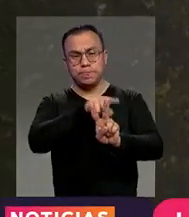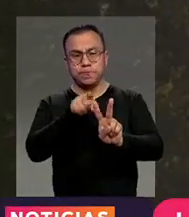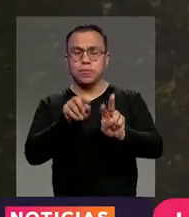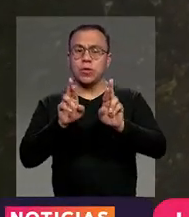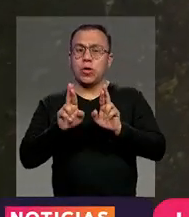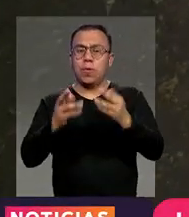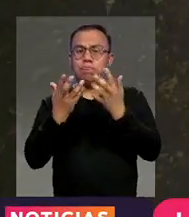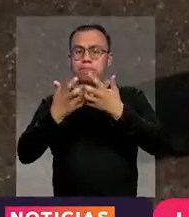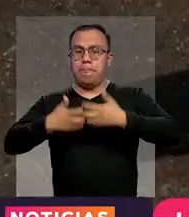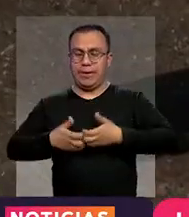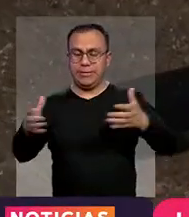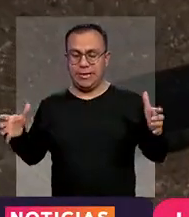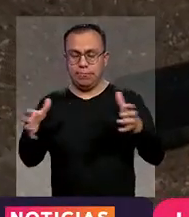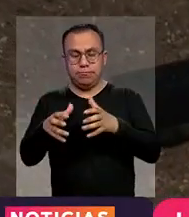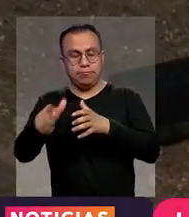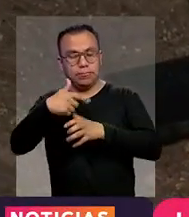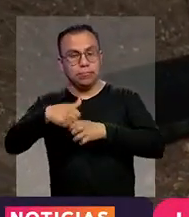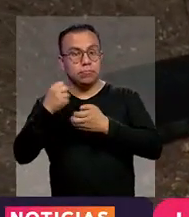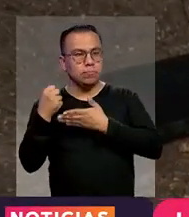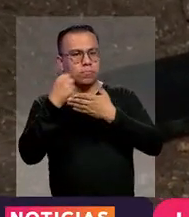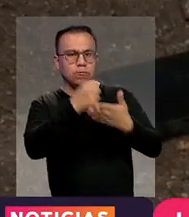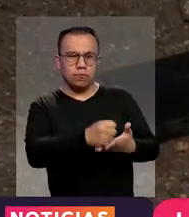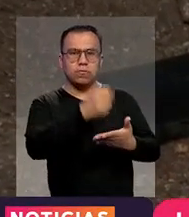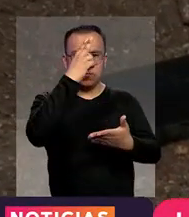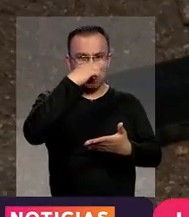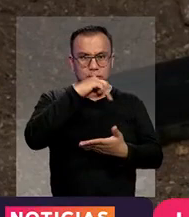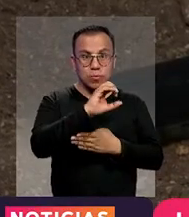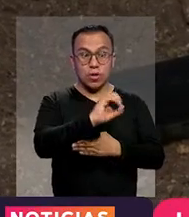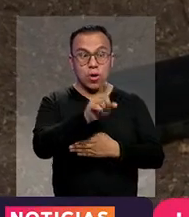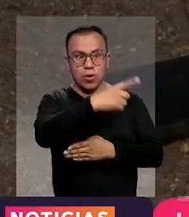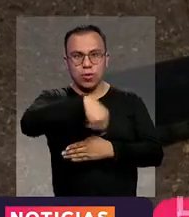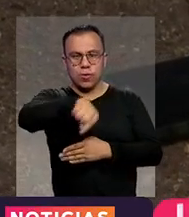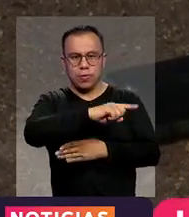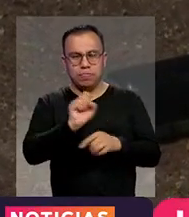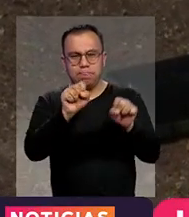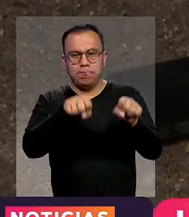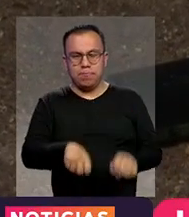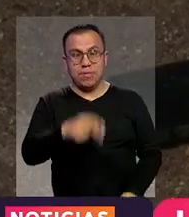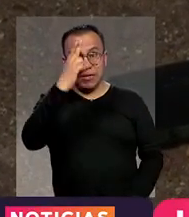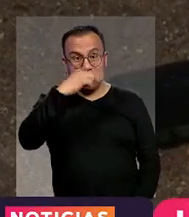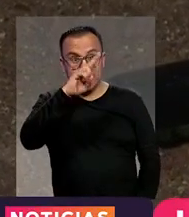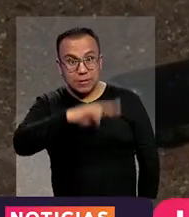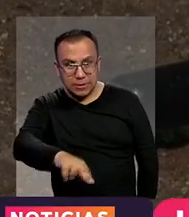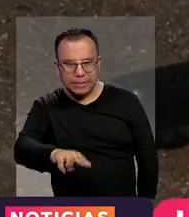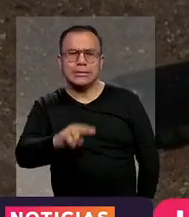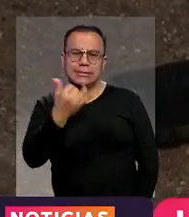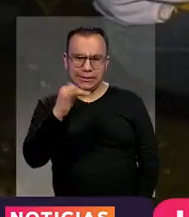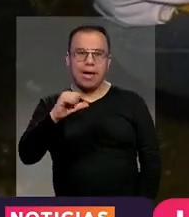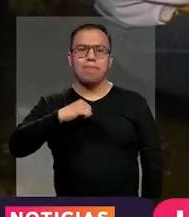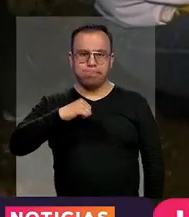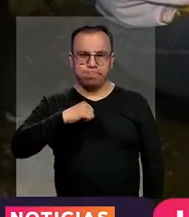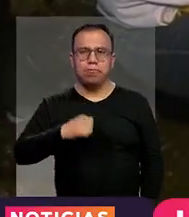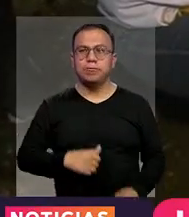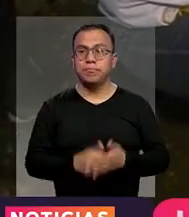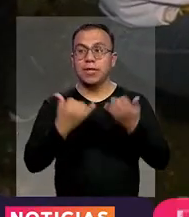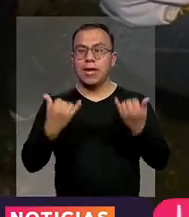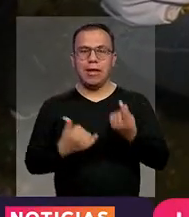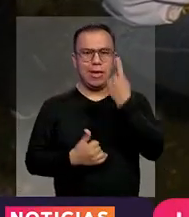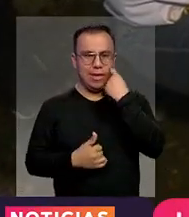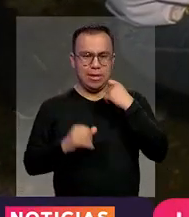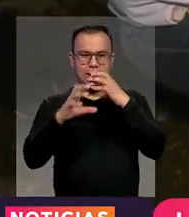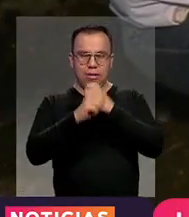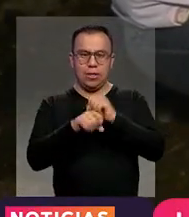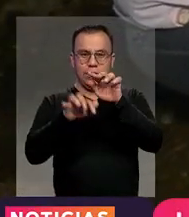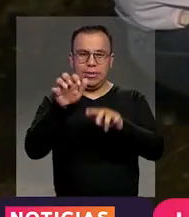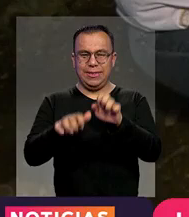una microempresa. Poder ayudar a mi hijo y a mis nietecitos que ya tengo. Aunque anoche la Secretaría